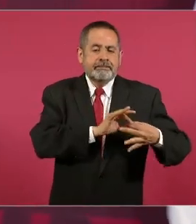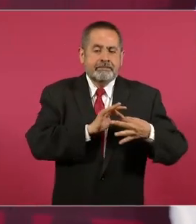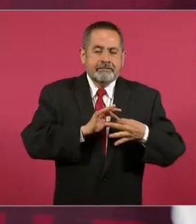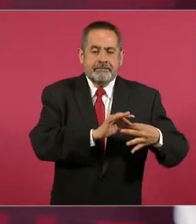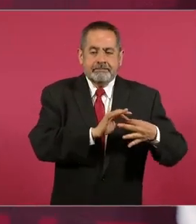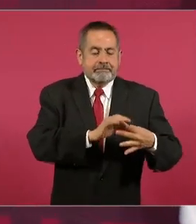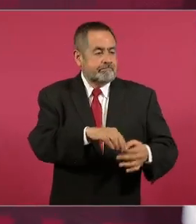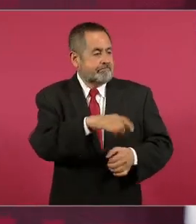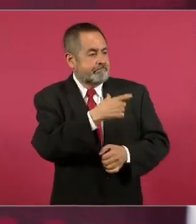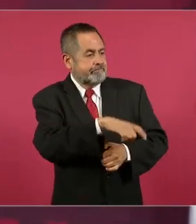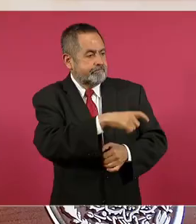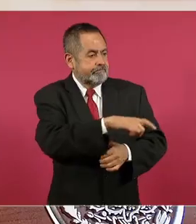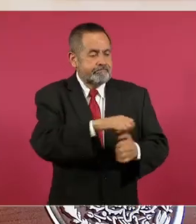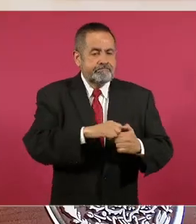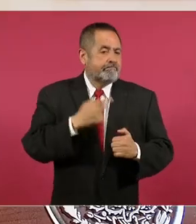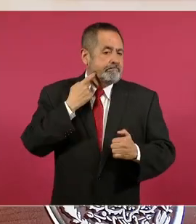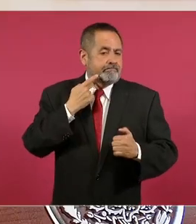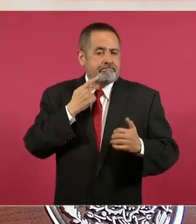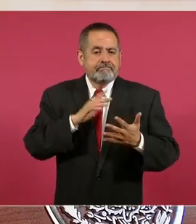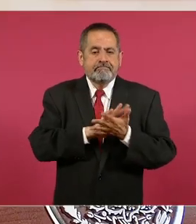y el poder político.